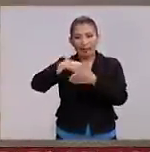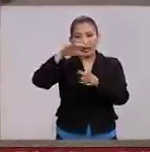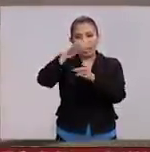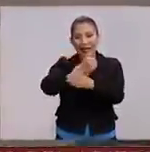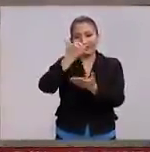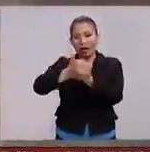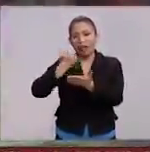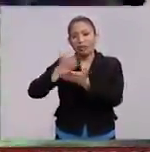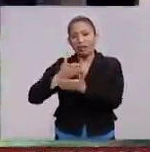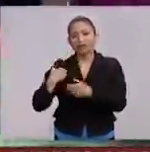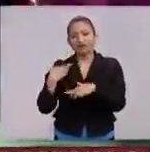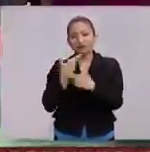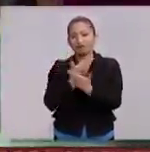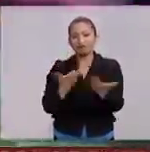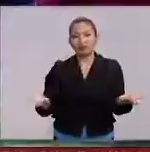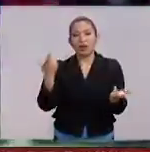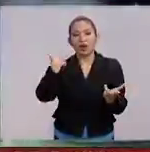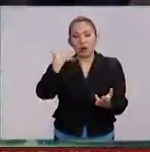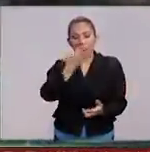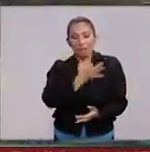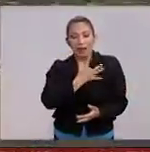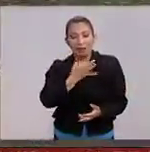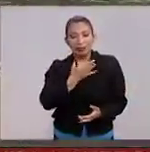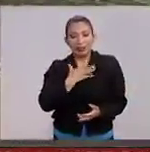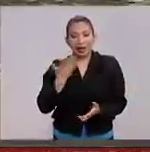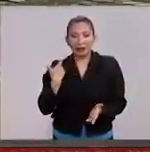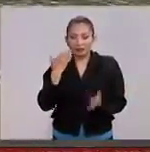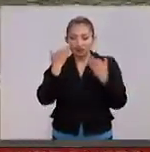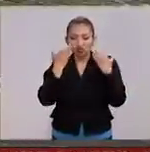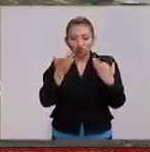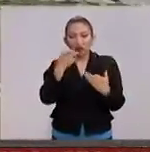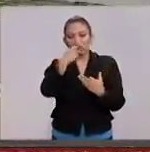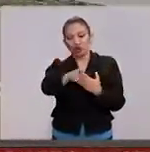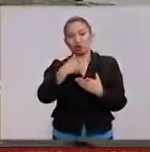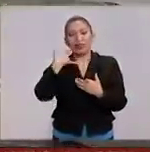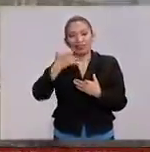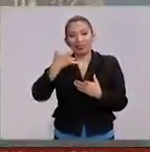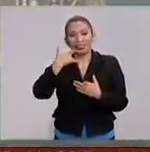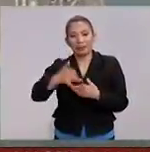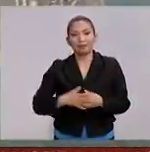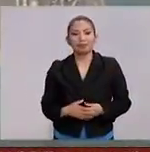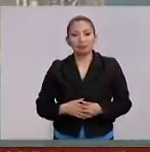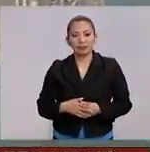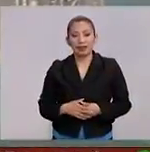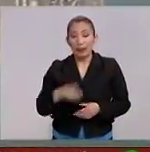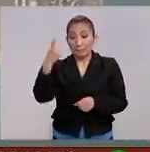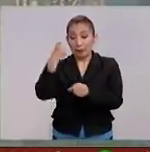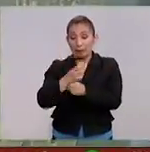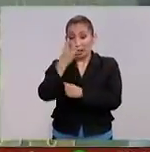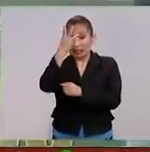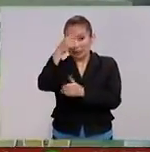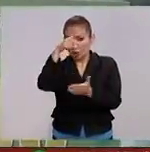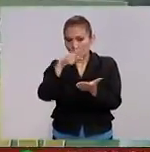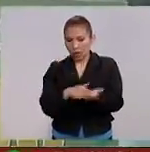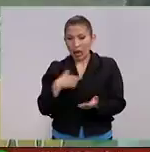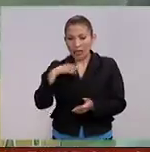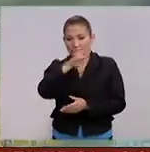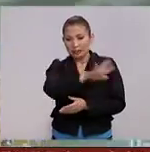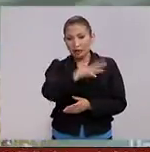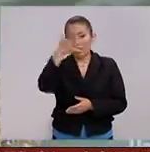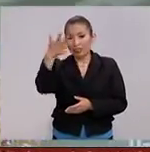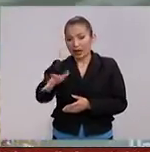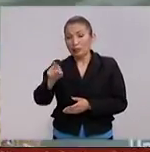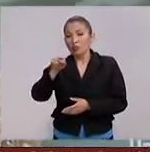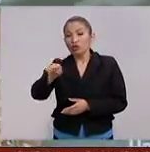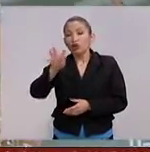ganadores y se llevaron a casa una medalla que será fiel testigo de sus logros los primeros tres lugares de cinco y